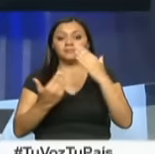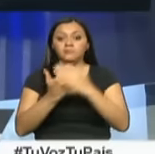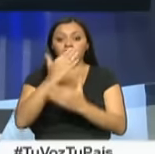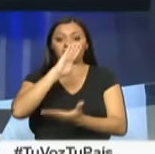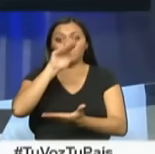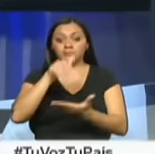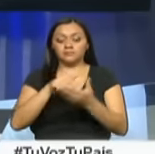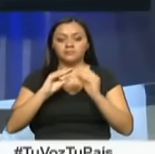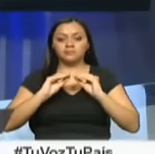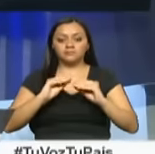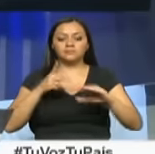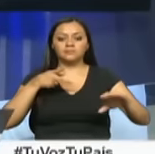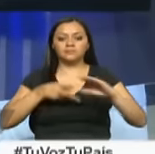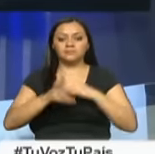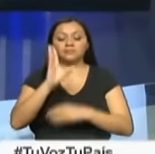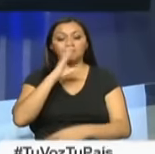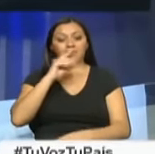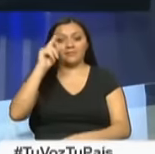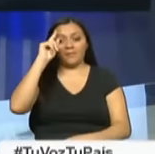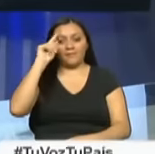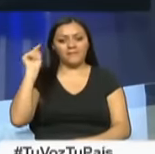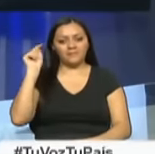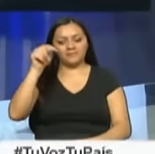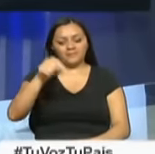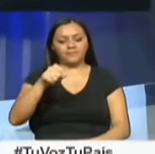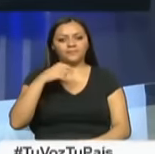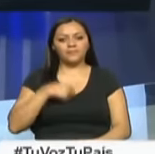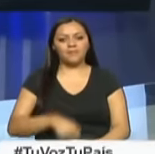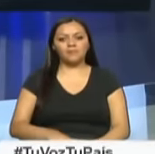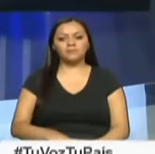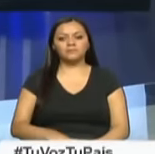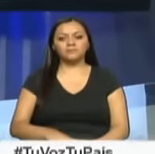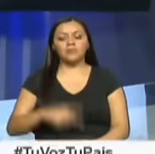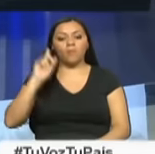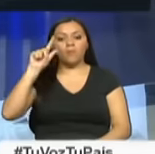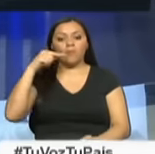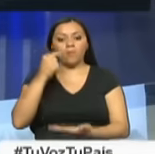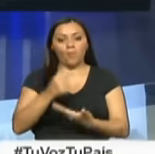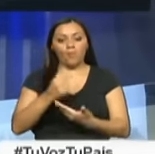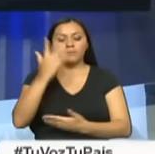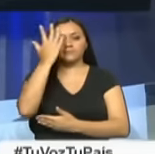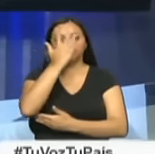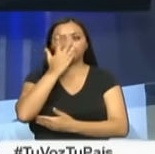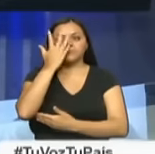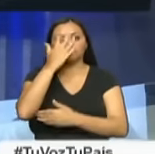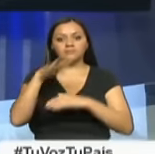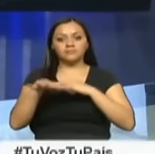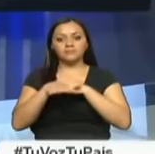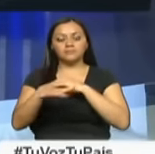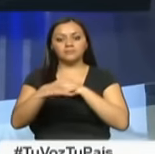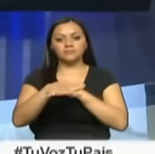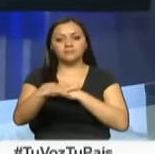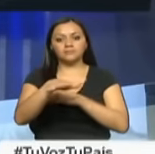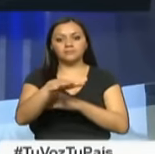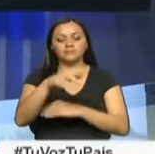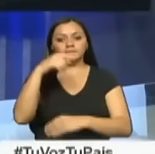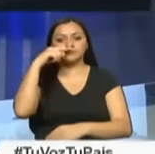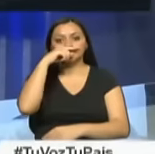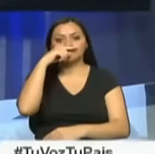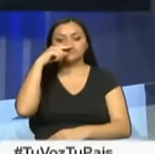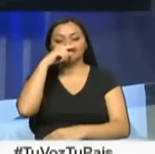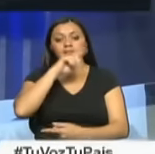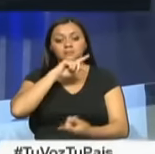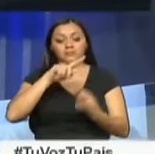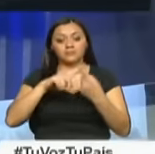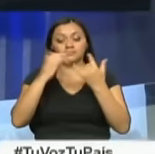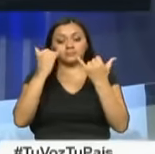educativos fueron inaugurados por el presidente de la República, Rafael Correa, en Guayas, Esmeraldas, Los Ríos y Sucumbíos. Hasta la